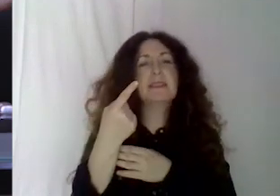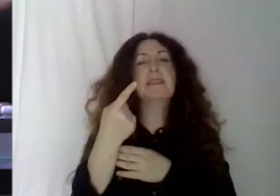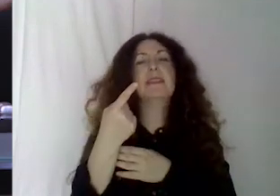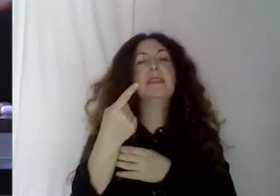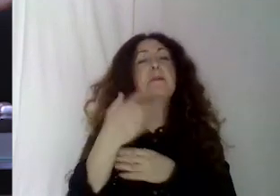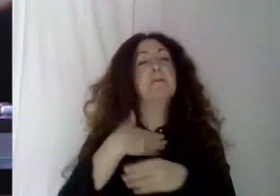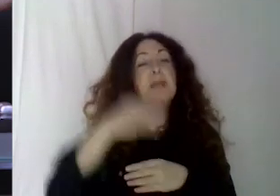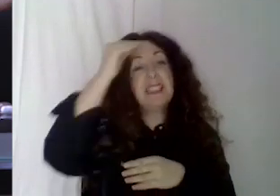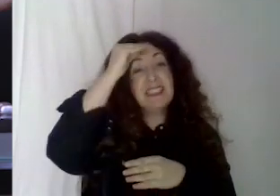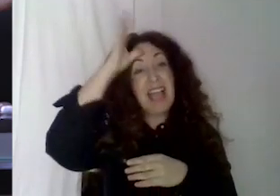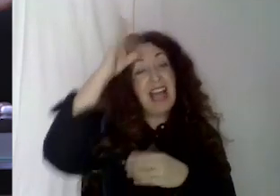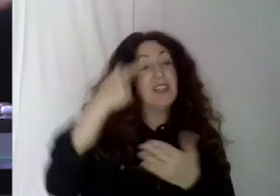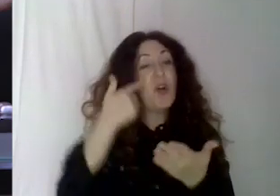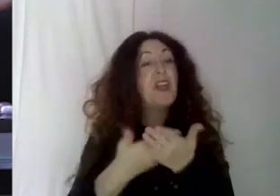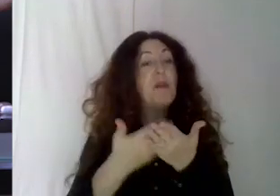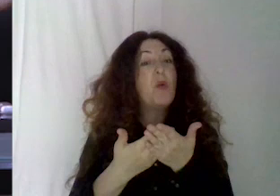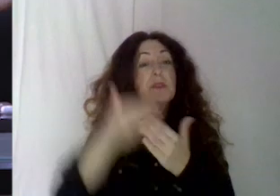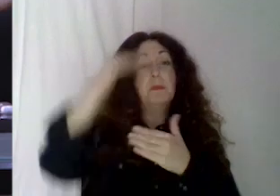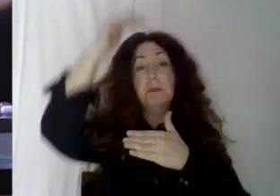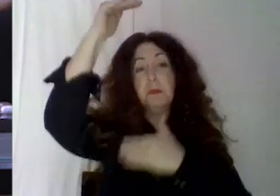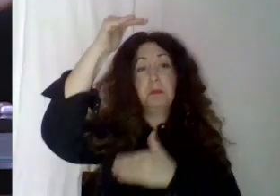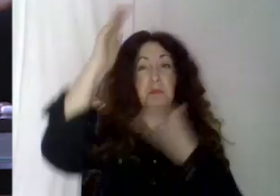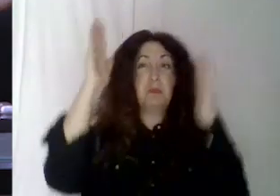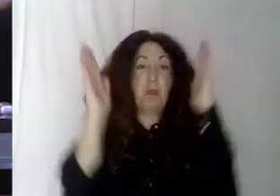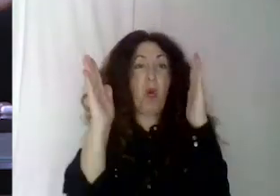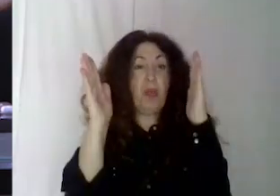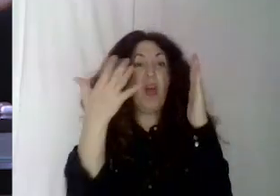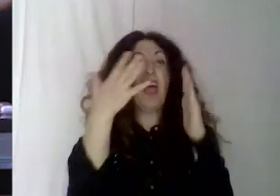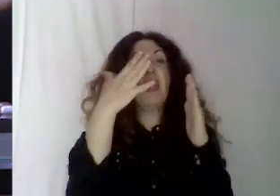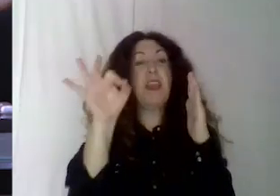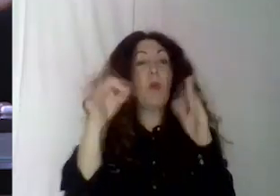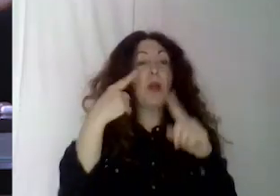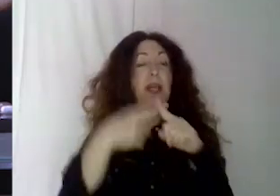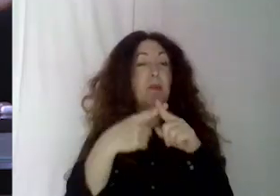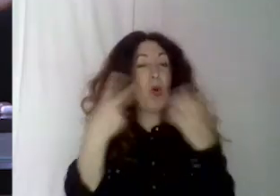No hay los claroscuros propios de la pintura de Caravaggio.